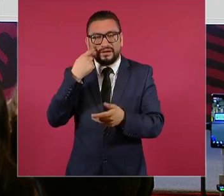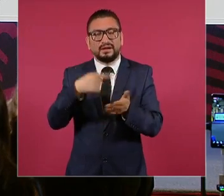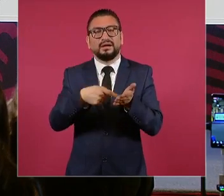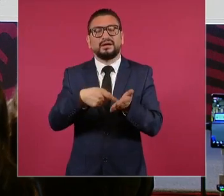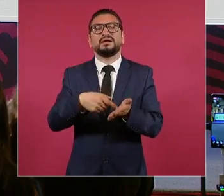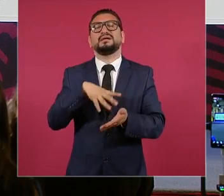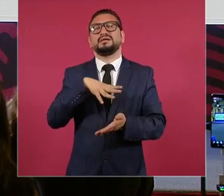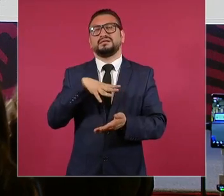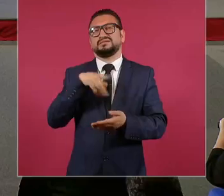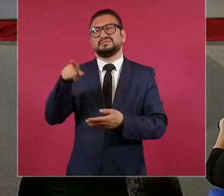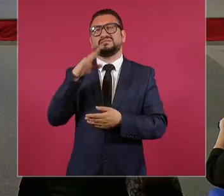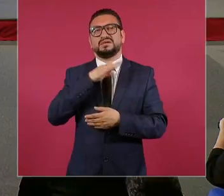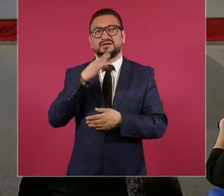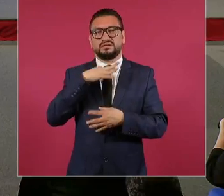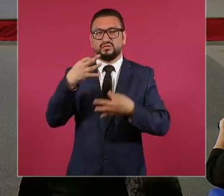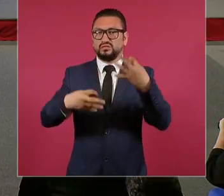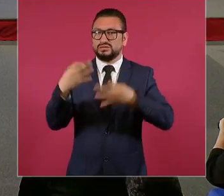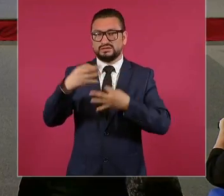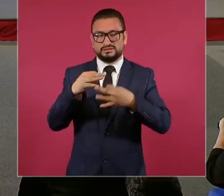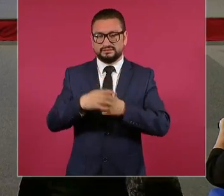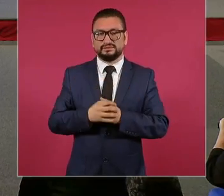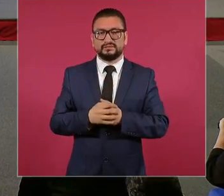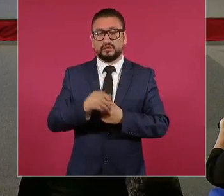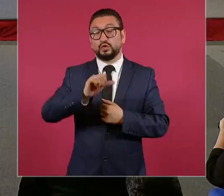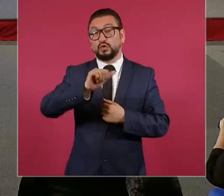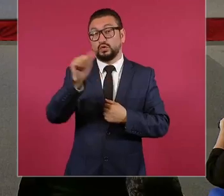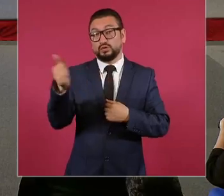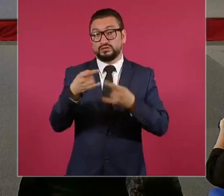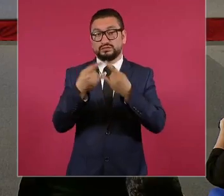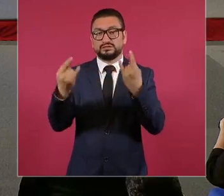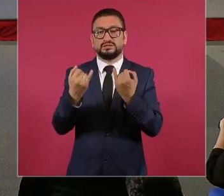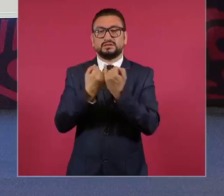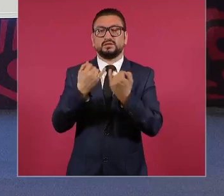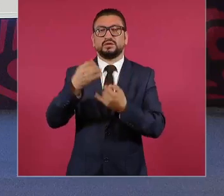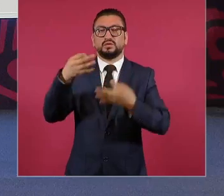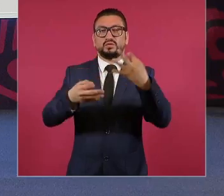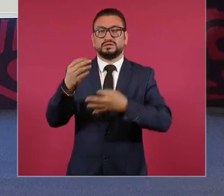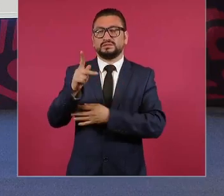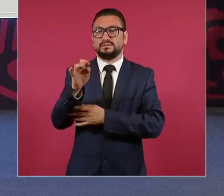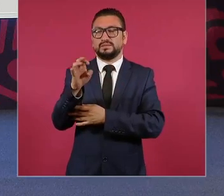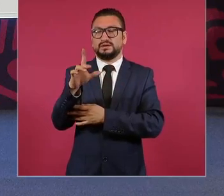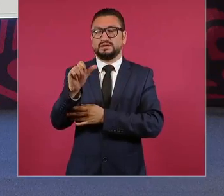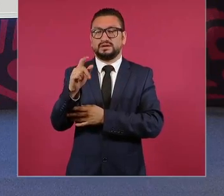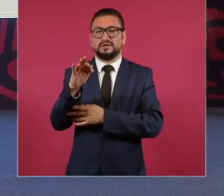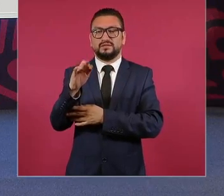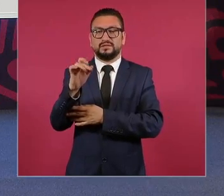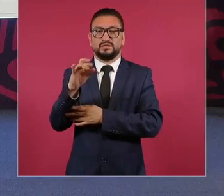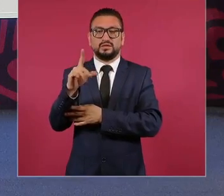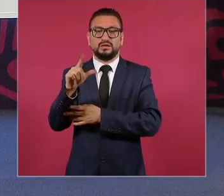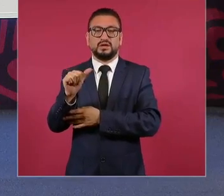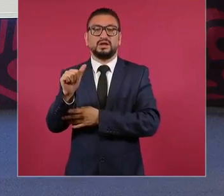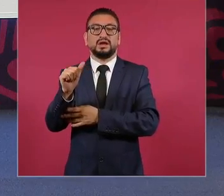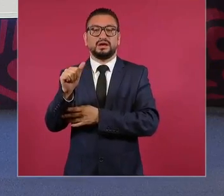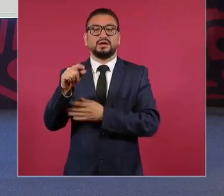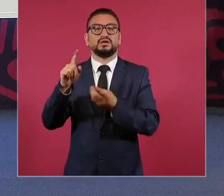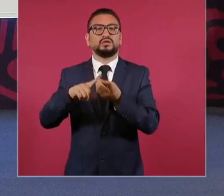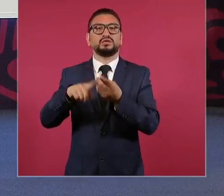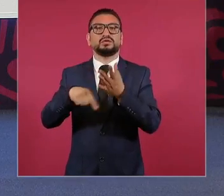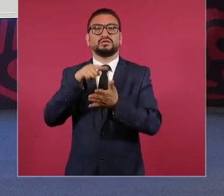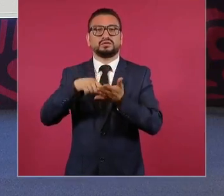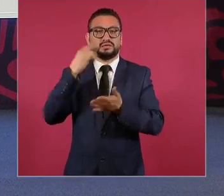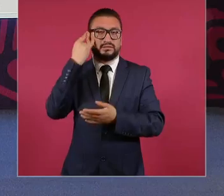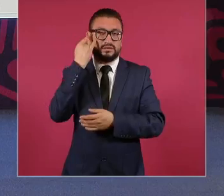de las anomalías de los jueces. Adelante. También la jueza Perla Fabiola Estrada Ayala, con sede en